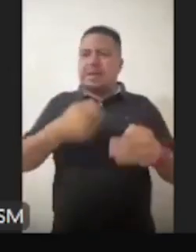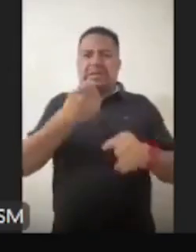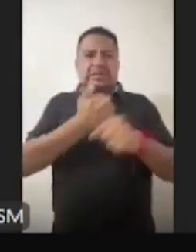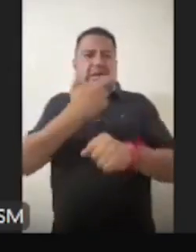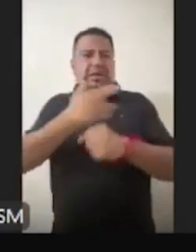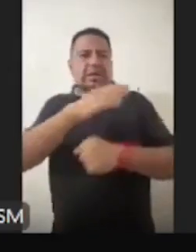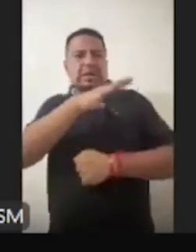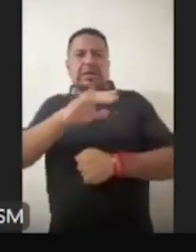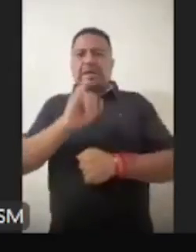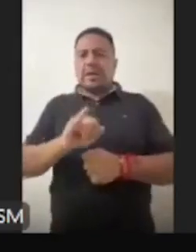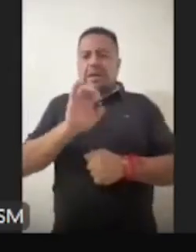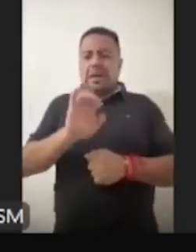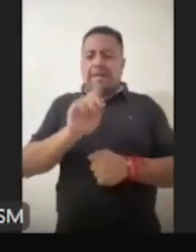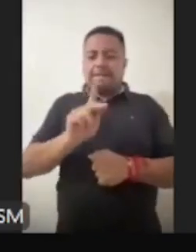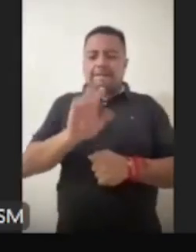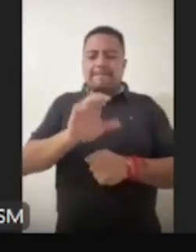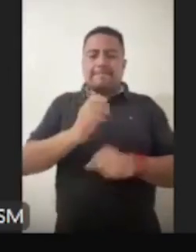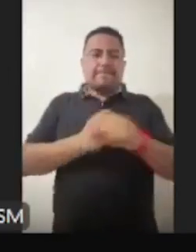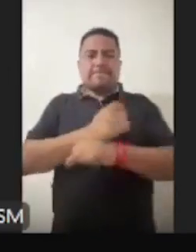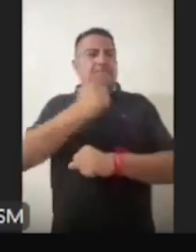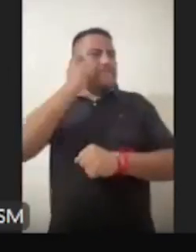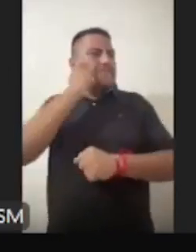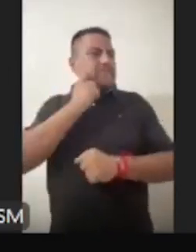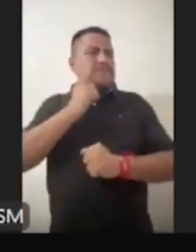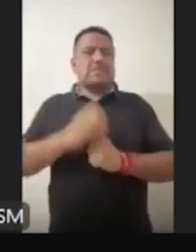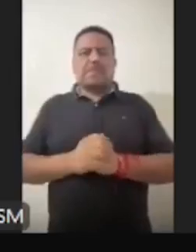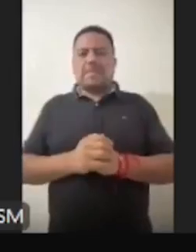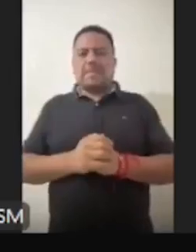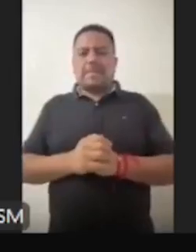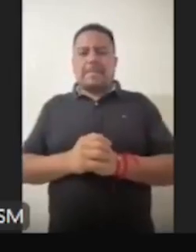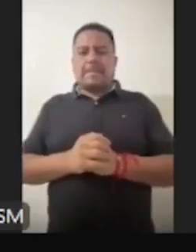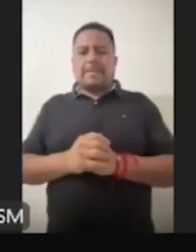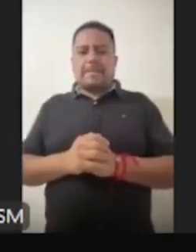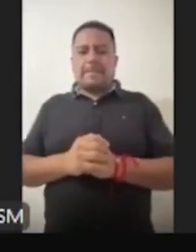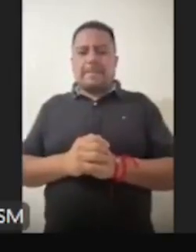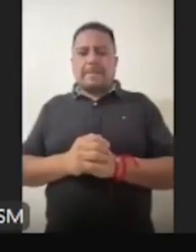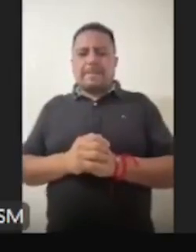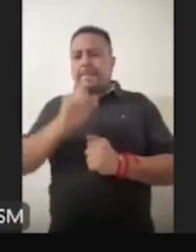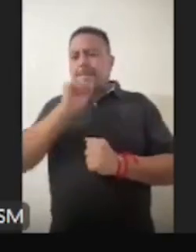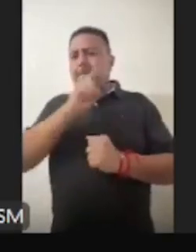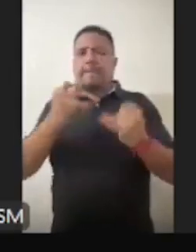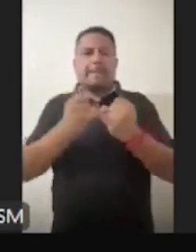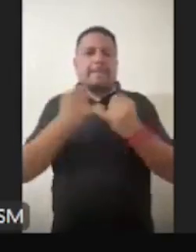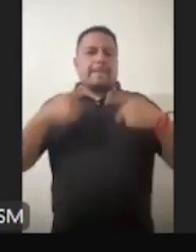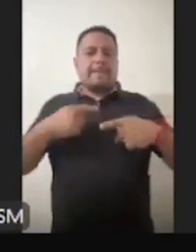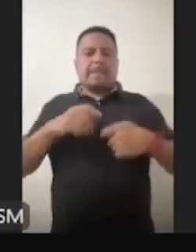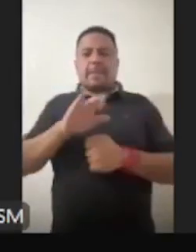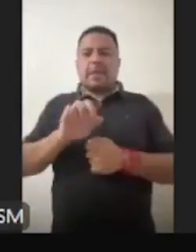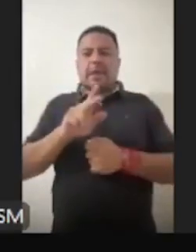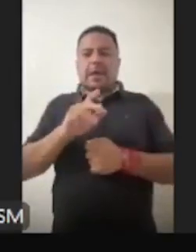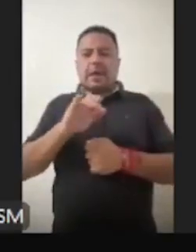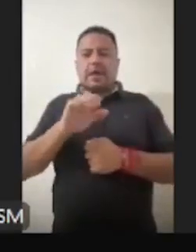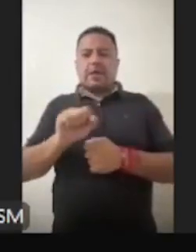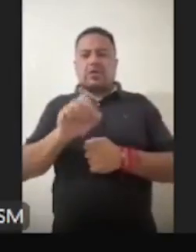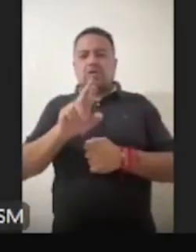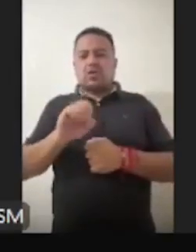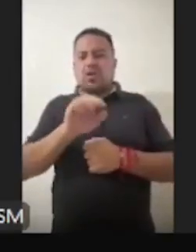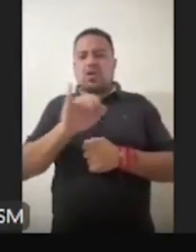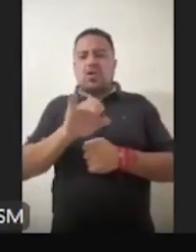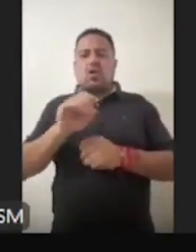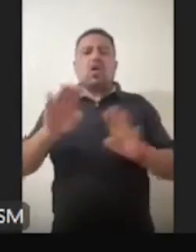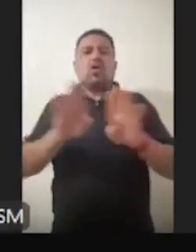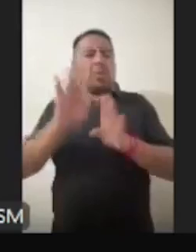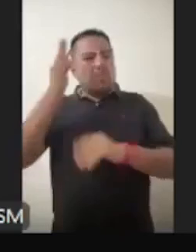ejecutivo del Instituto Electoral y de Participación Ciudadana del Estado de Guerrero, y el ciudadano Carlos Eduardo Mercado Rojo, quien fungió como